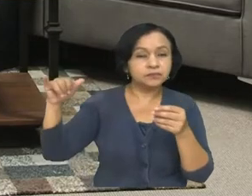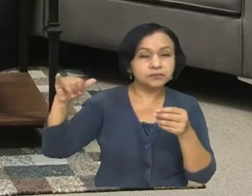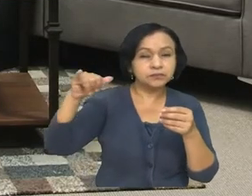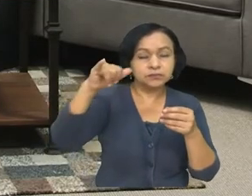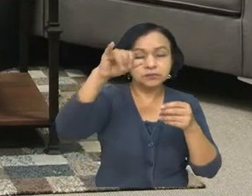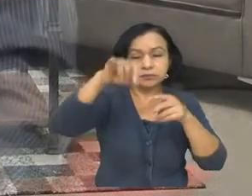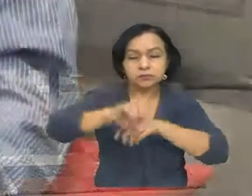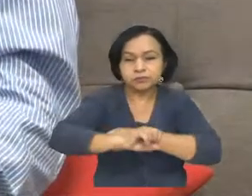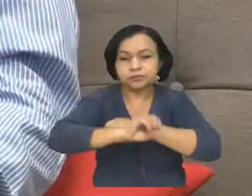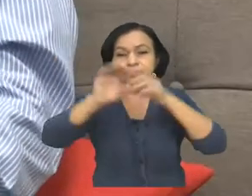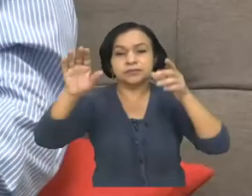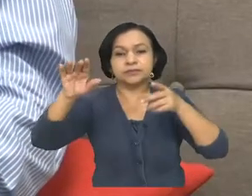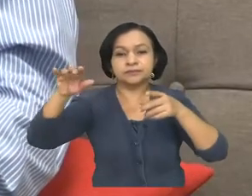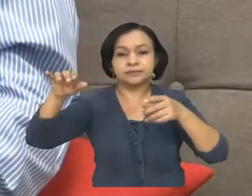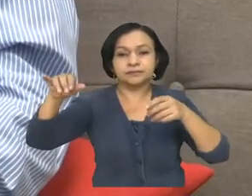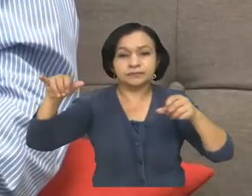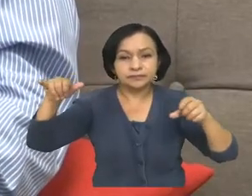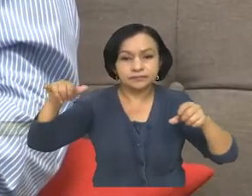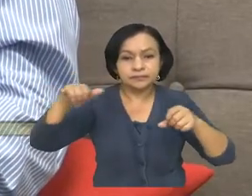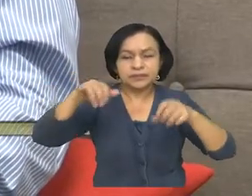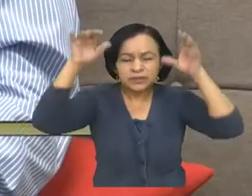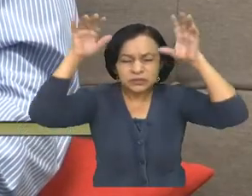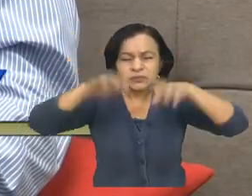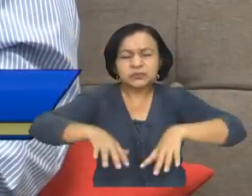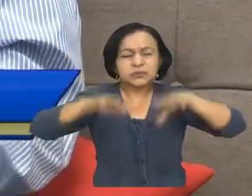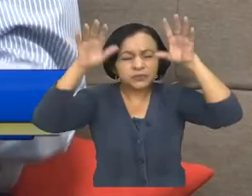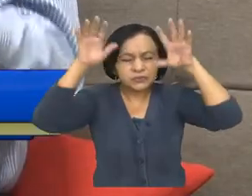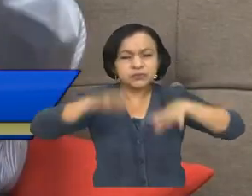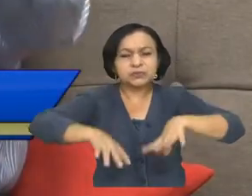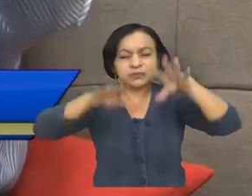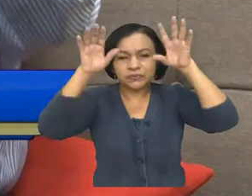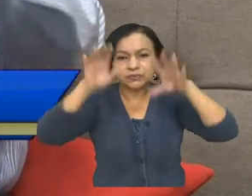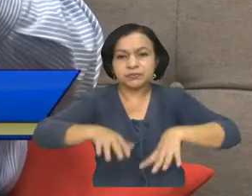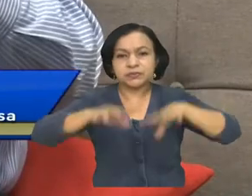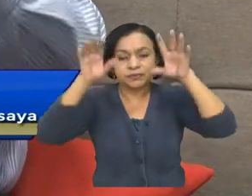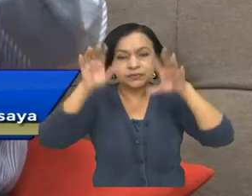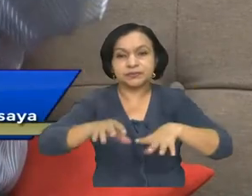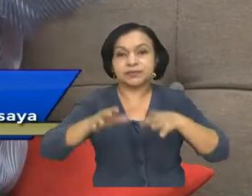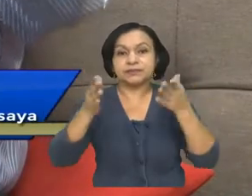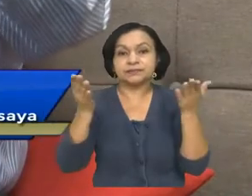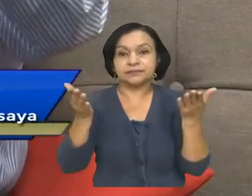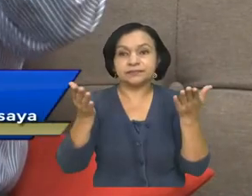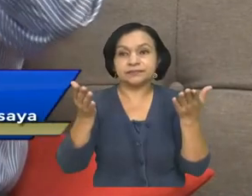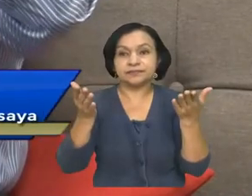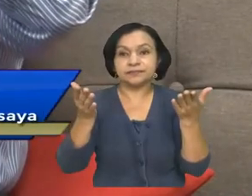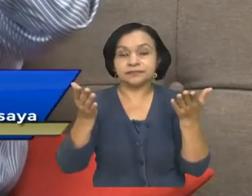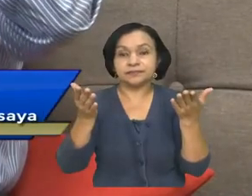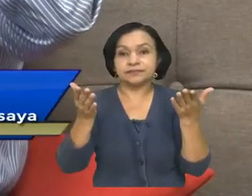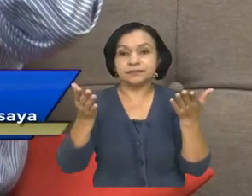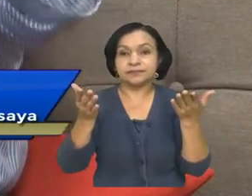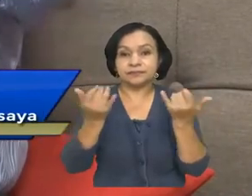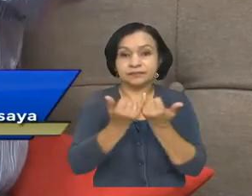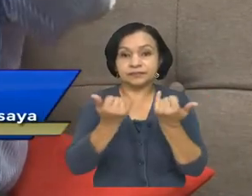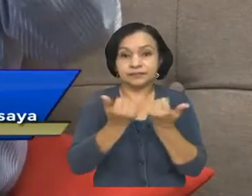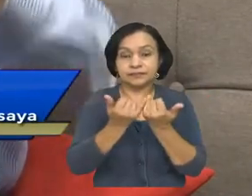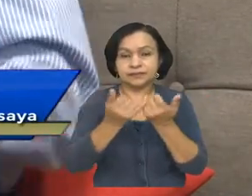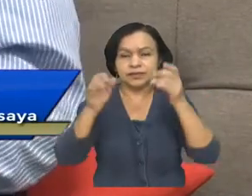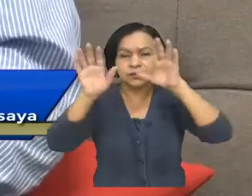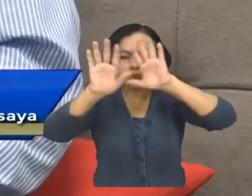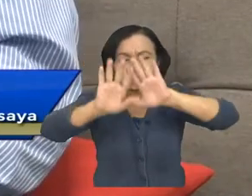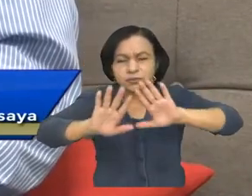porque se intensificó la lluvia y después bajó mucho la